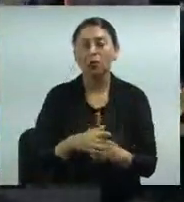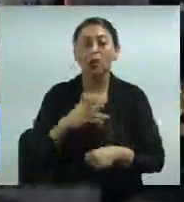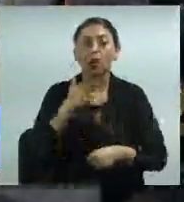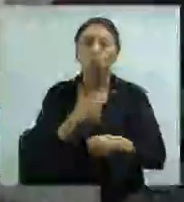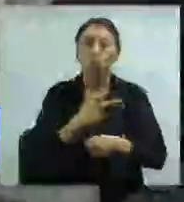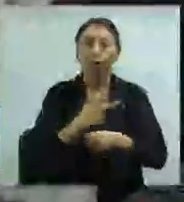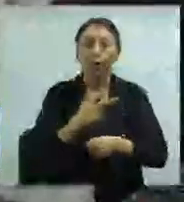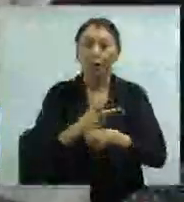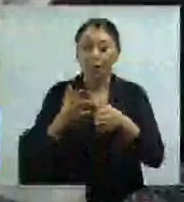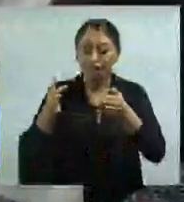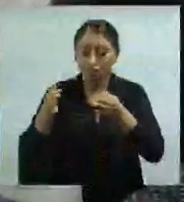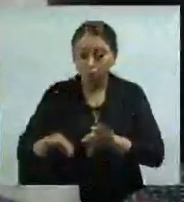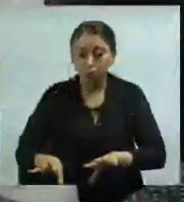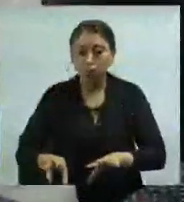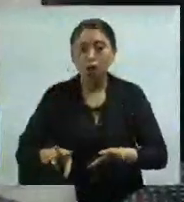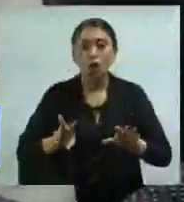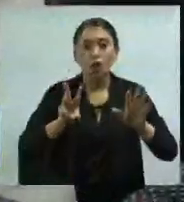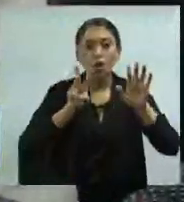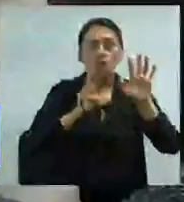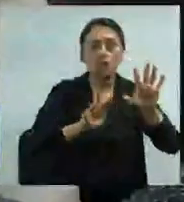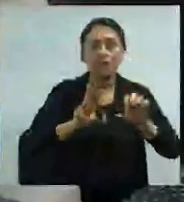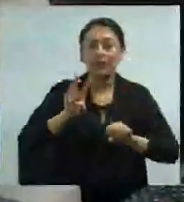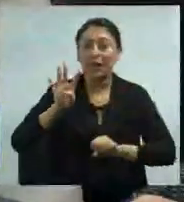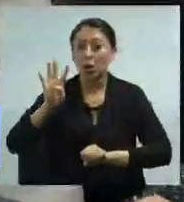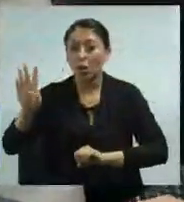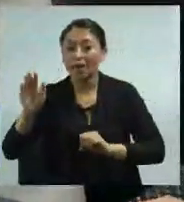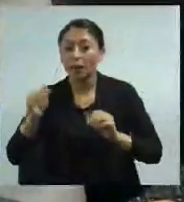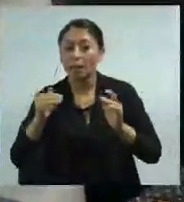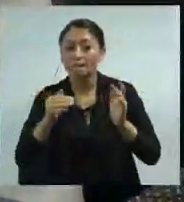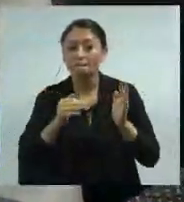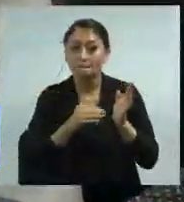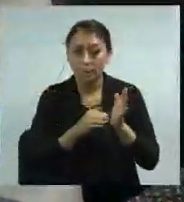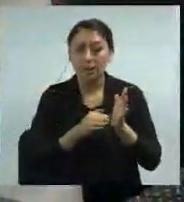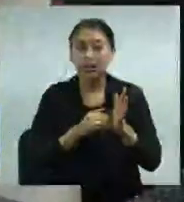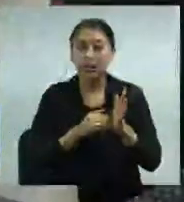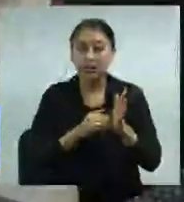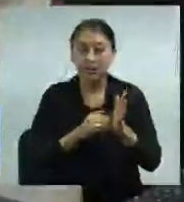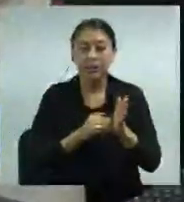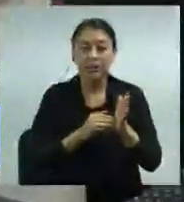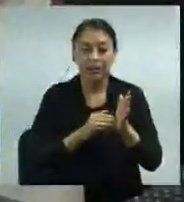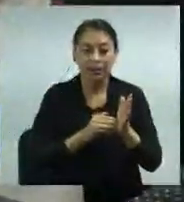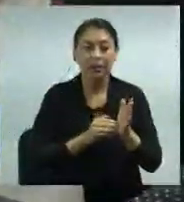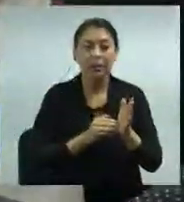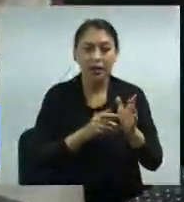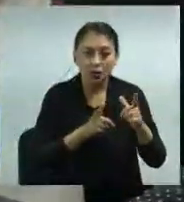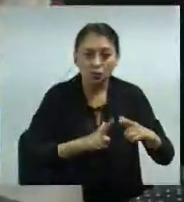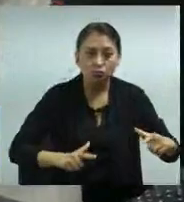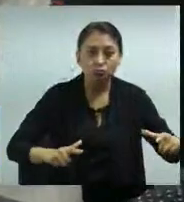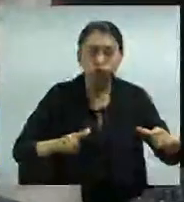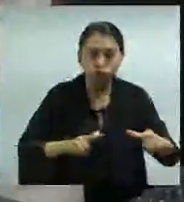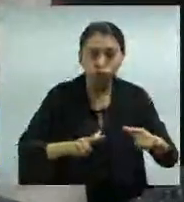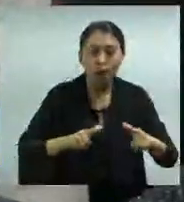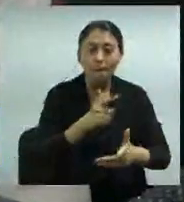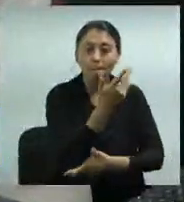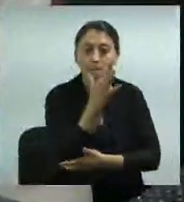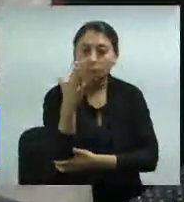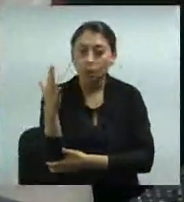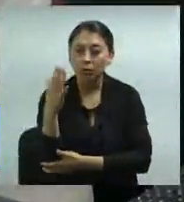Guatemala pierde 84 mil hectáreas de bosques cada